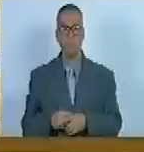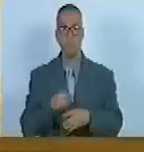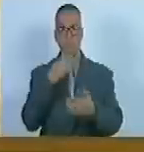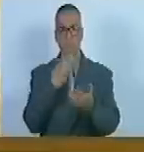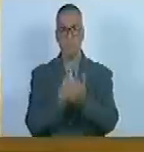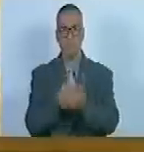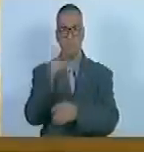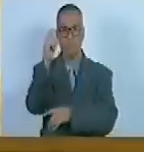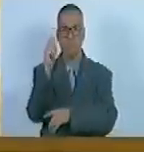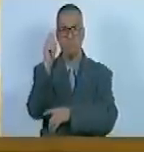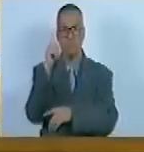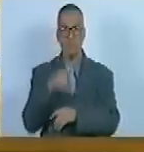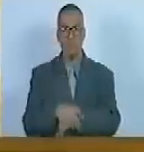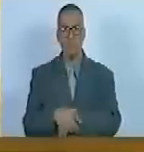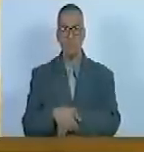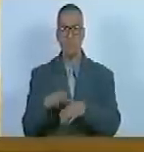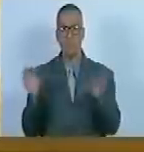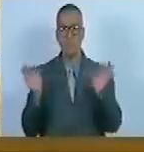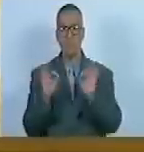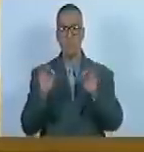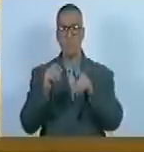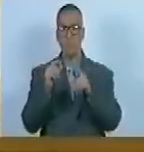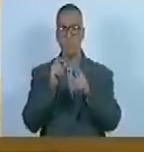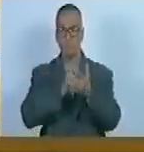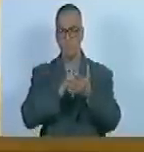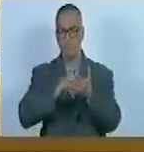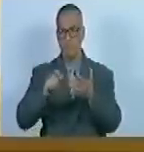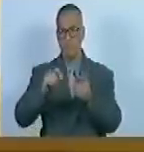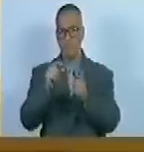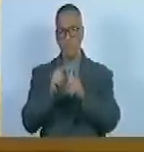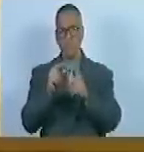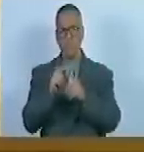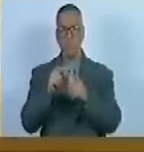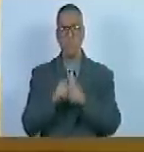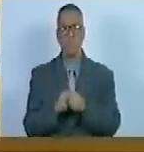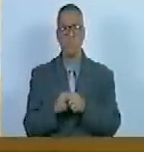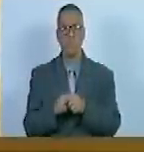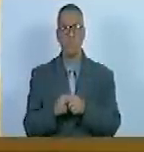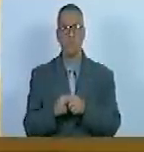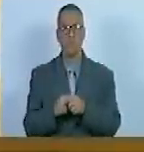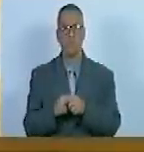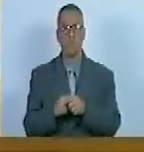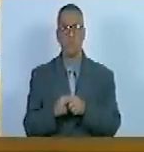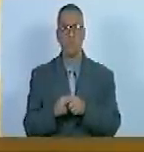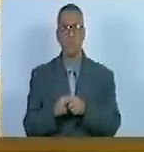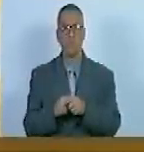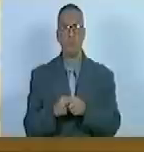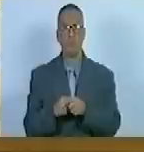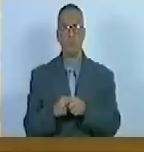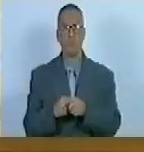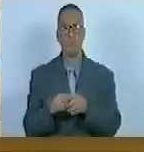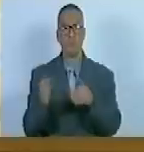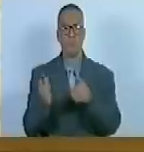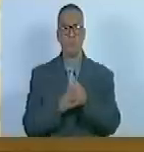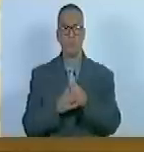Gracias, diputado. No hay nadie más anotado en el derecho de palabra. Se va a